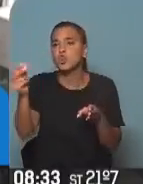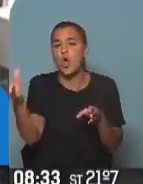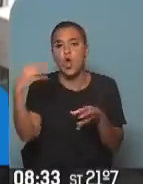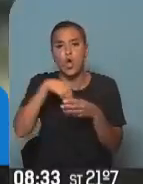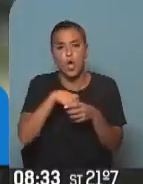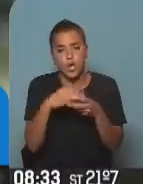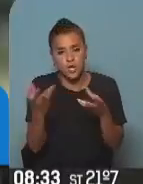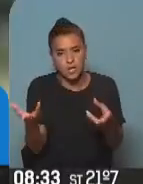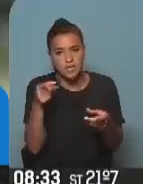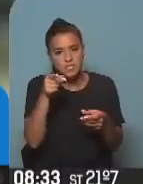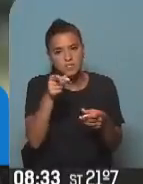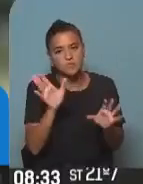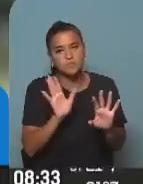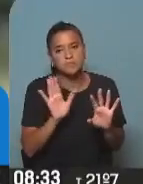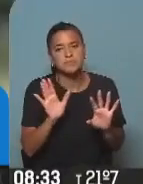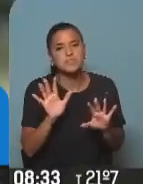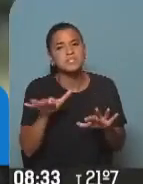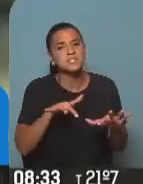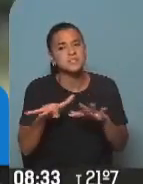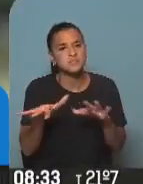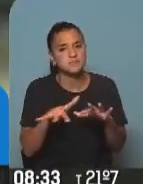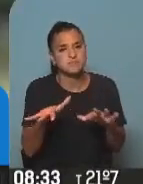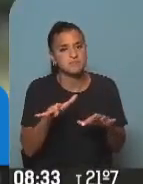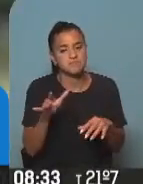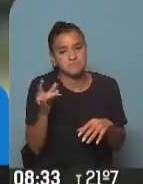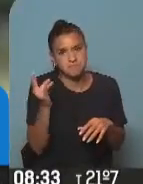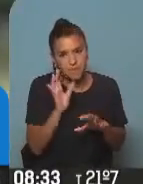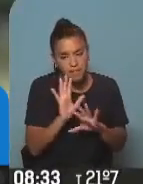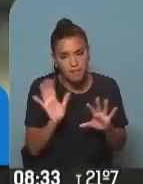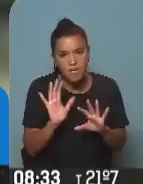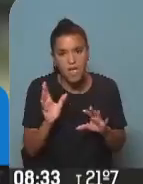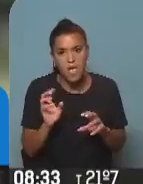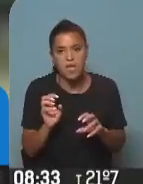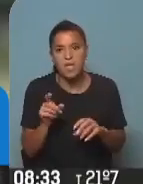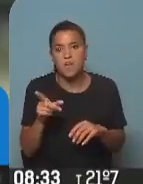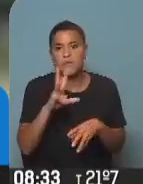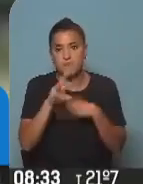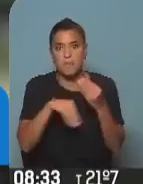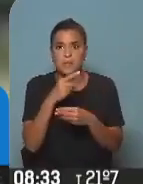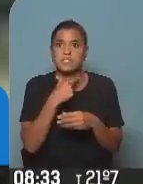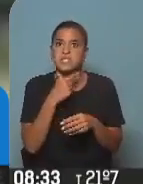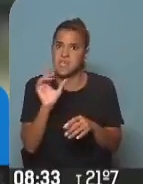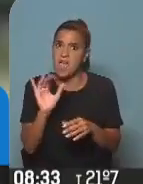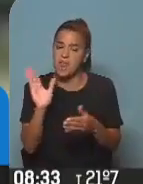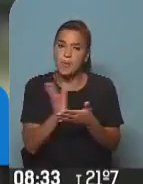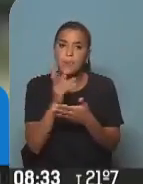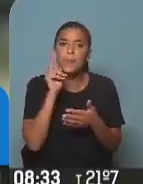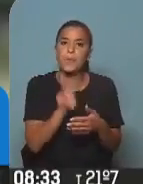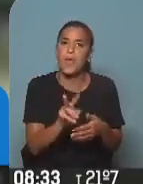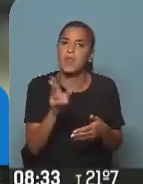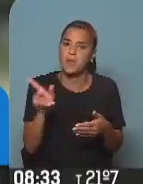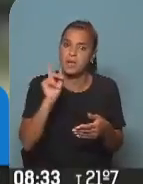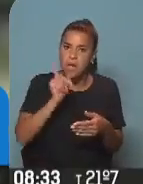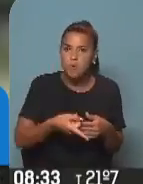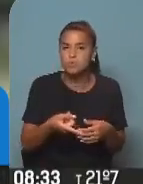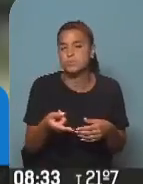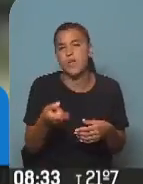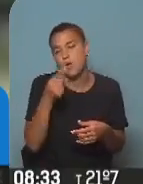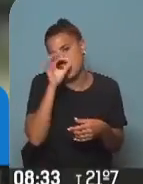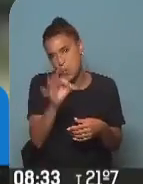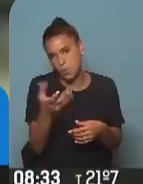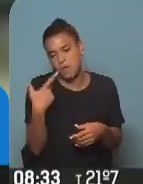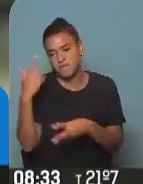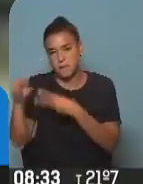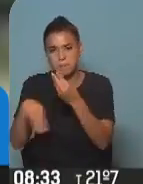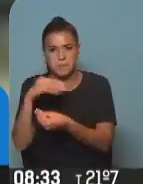fue una situación anómala que claramente los familiares quieren revisar. Además, nunca se puede negar a un